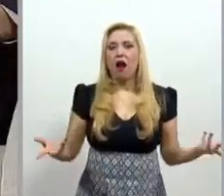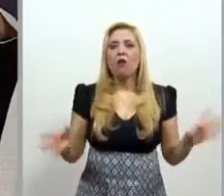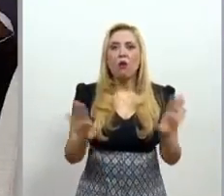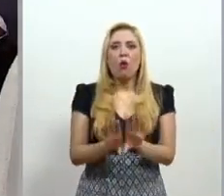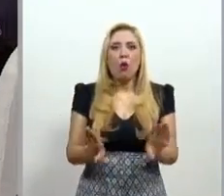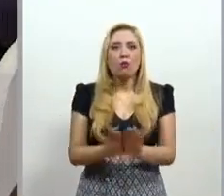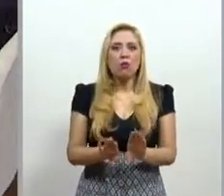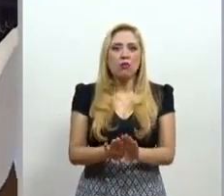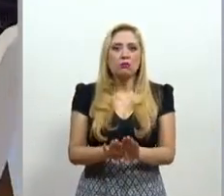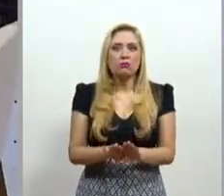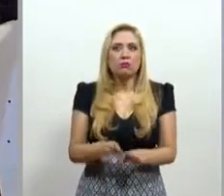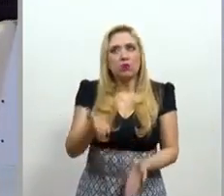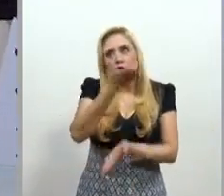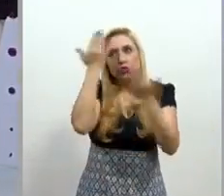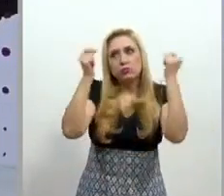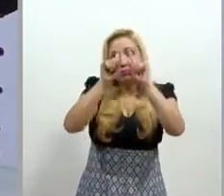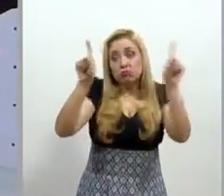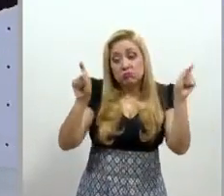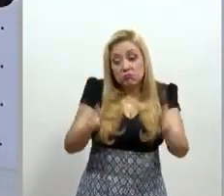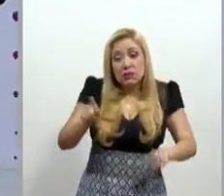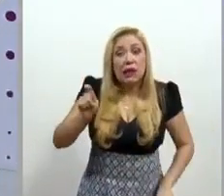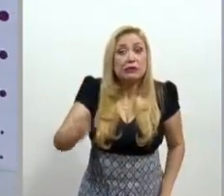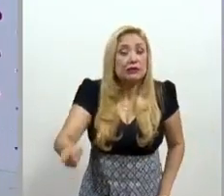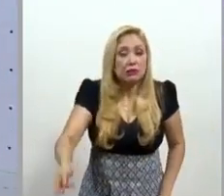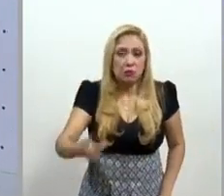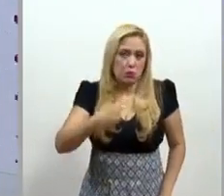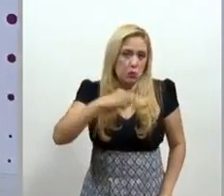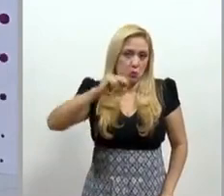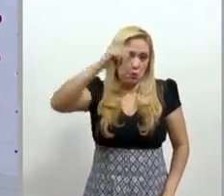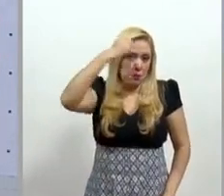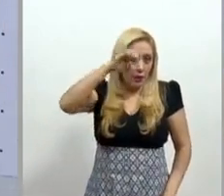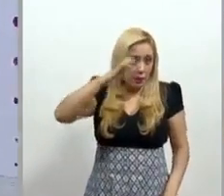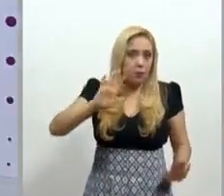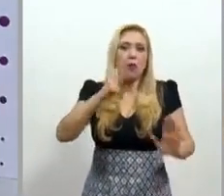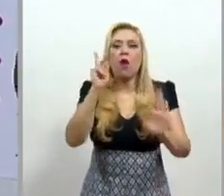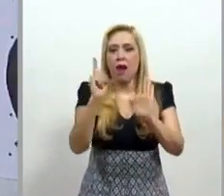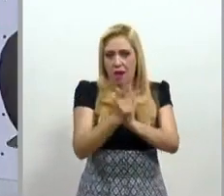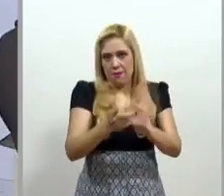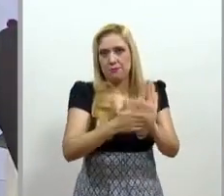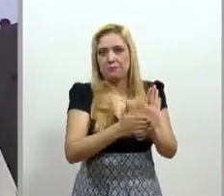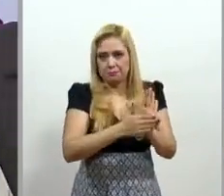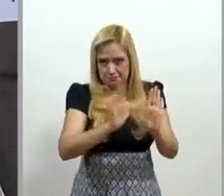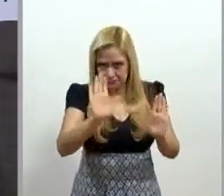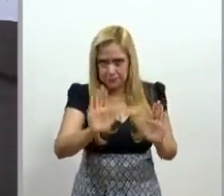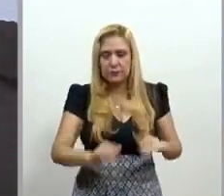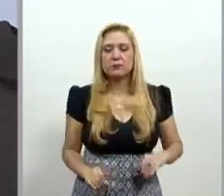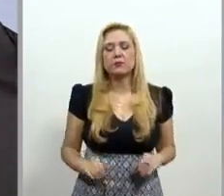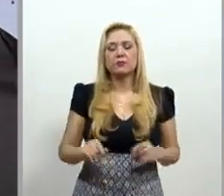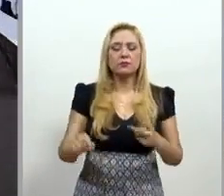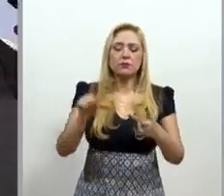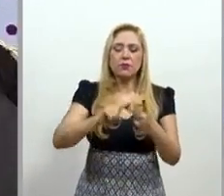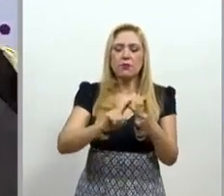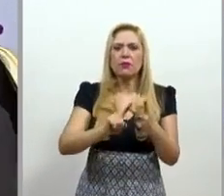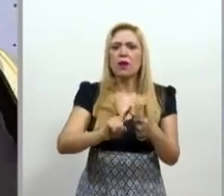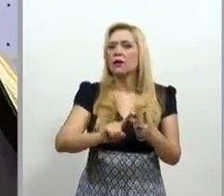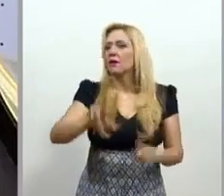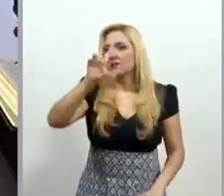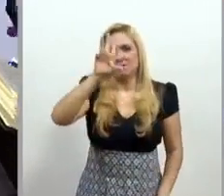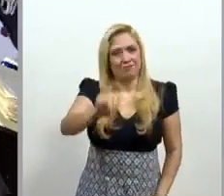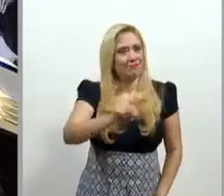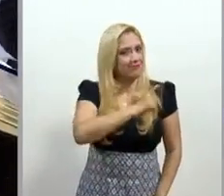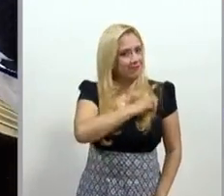falta de certeza. Otro principio que es importante es el principio de no regresión, que bueno, es una vertiente del